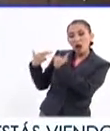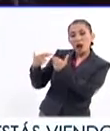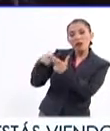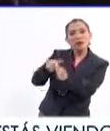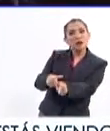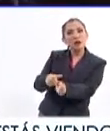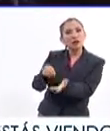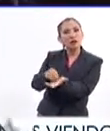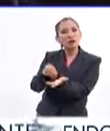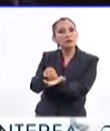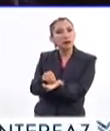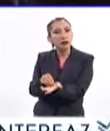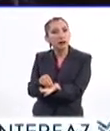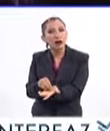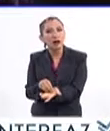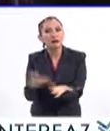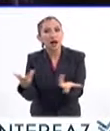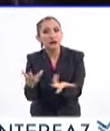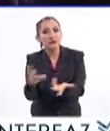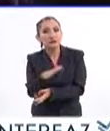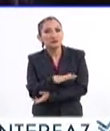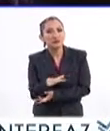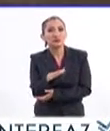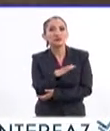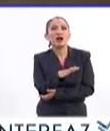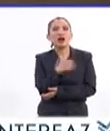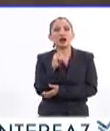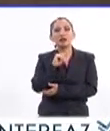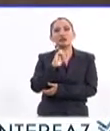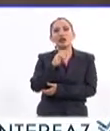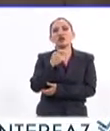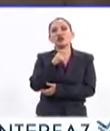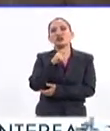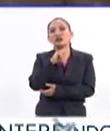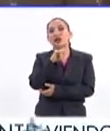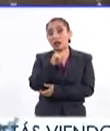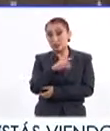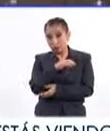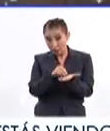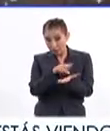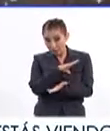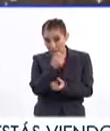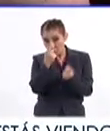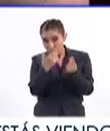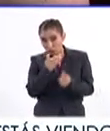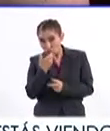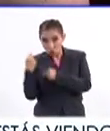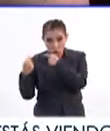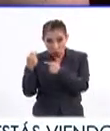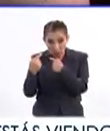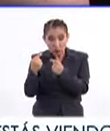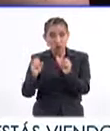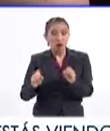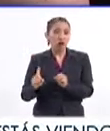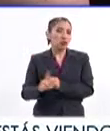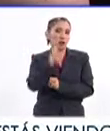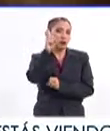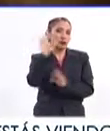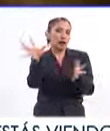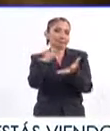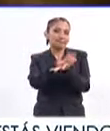que se hacía, se generaba en la Gran Tenochtitlán? Digo, pues obviamente los dioses